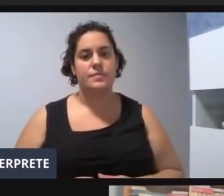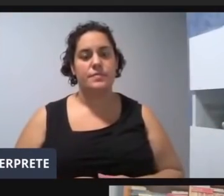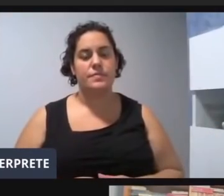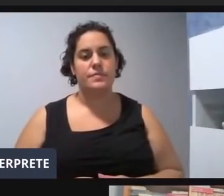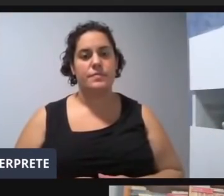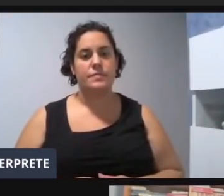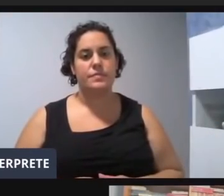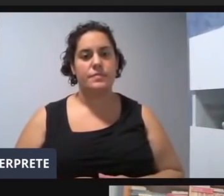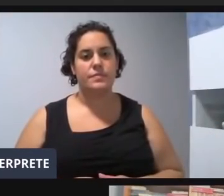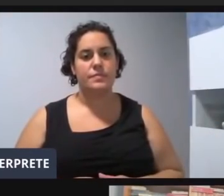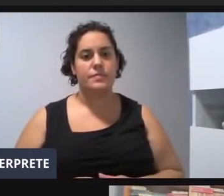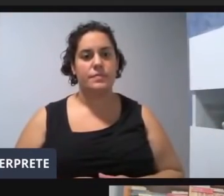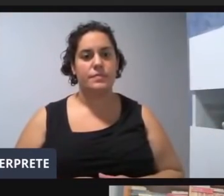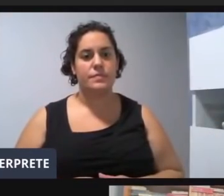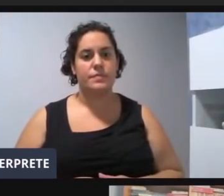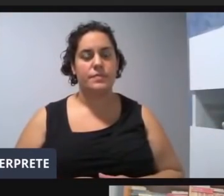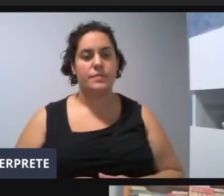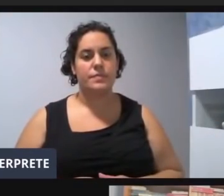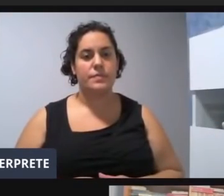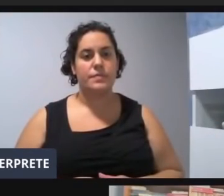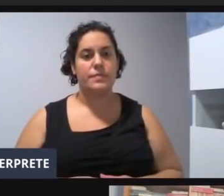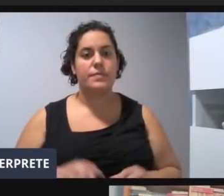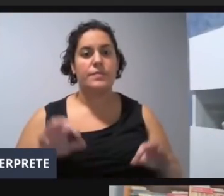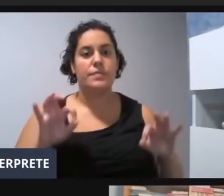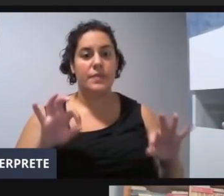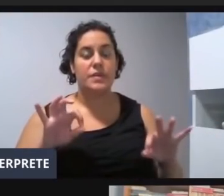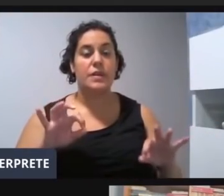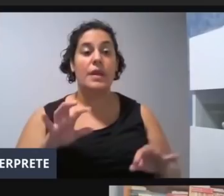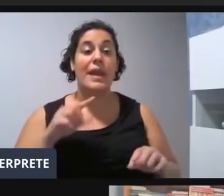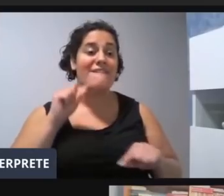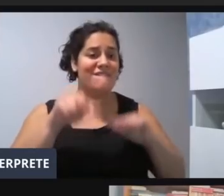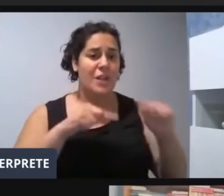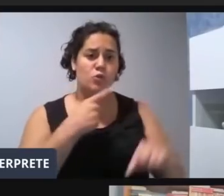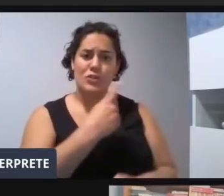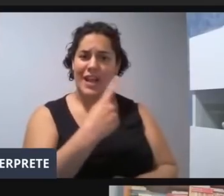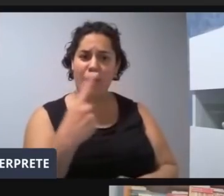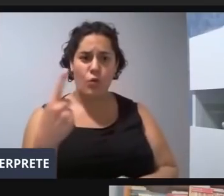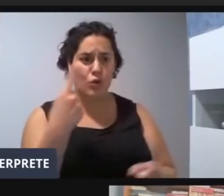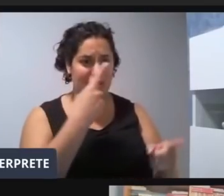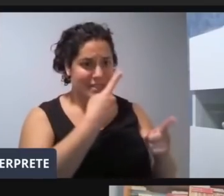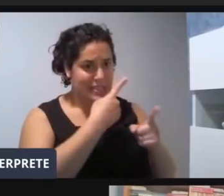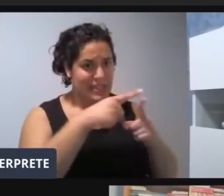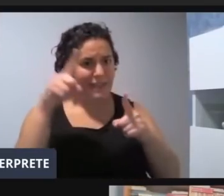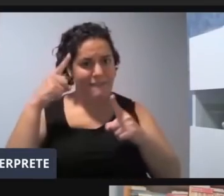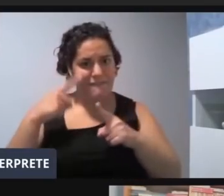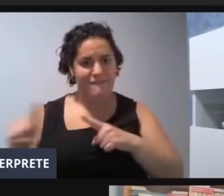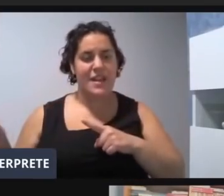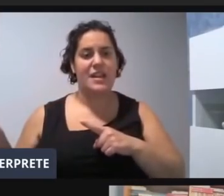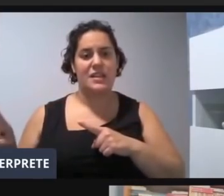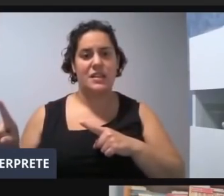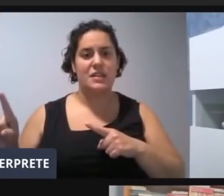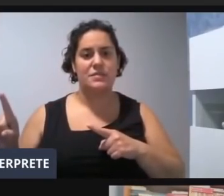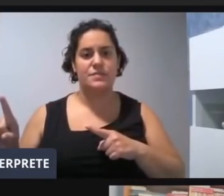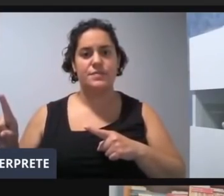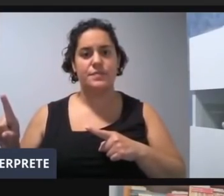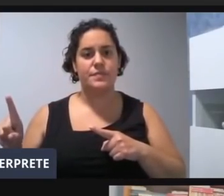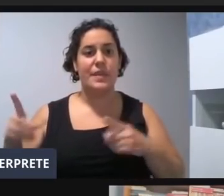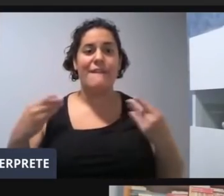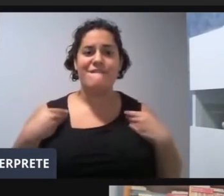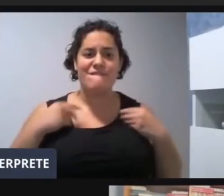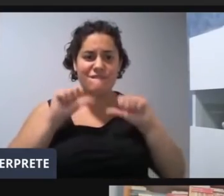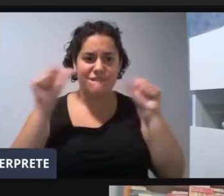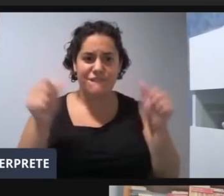tiene particularidades, como con todos los virus. Cada virus es distinto, ¿eh? Cada virus, como os he dicho, tiene muchas maneras de virus, de vida, muchas formas de vida